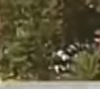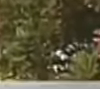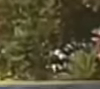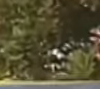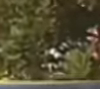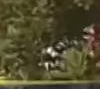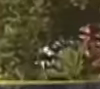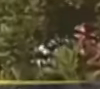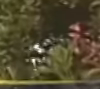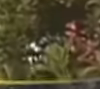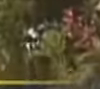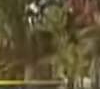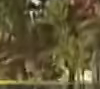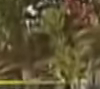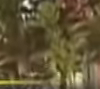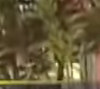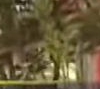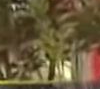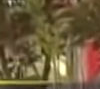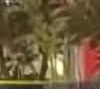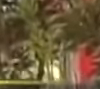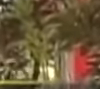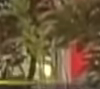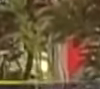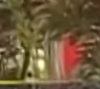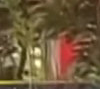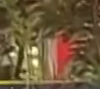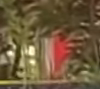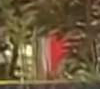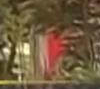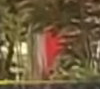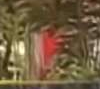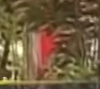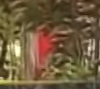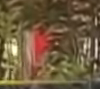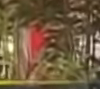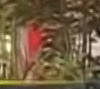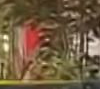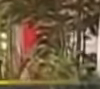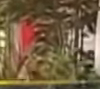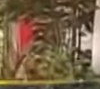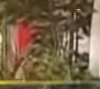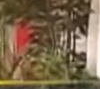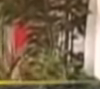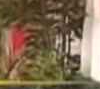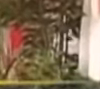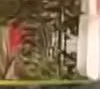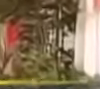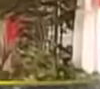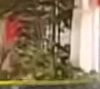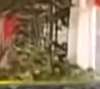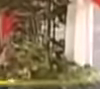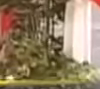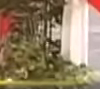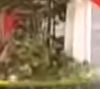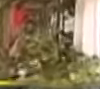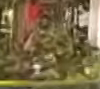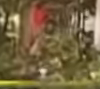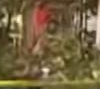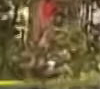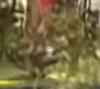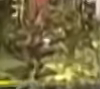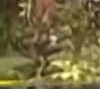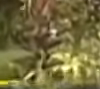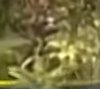vemos entonces el recorrido que inicia el presidente Nicolás Maduro Moros en compañía de los distintos mandatarios. Podemos ver en las imágenes